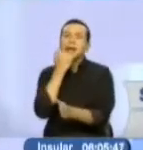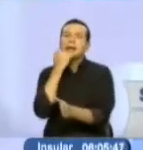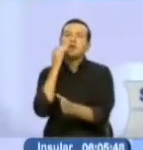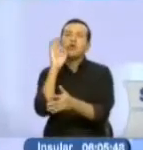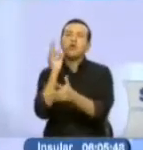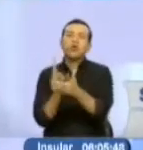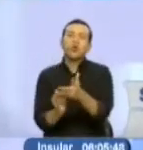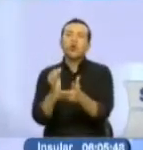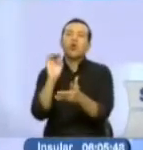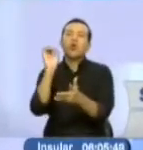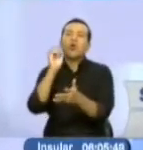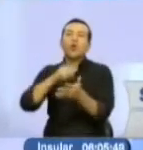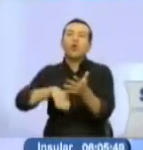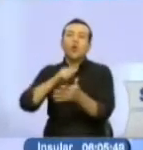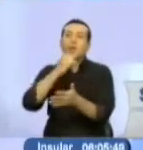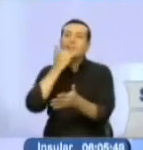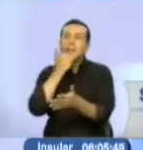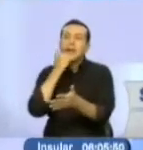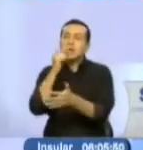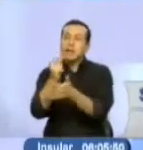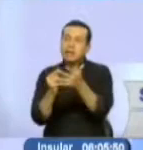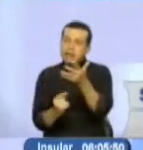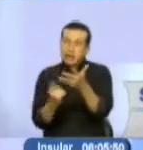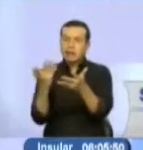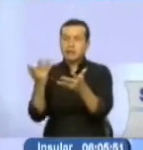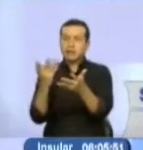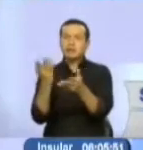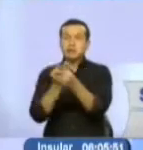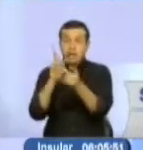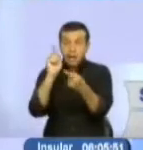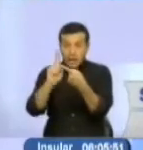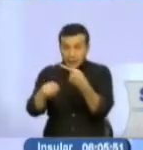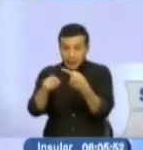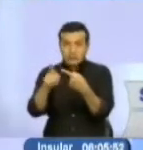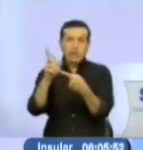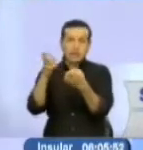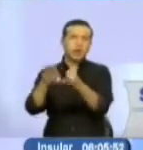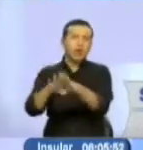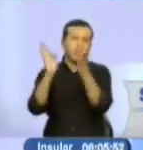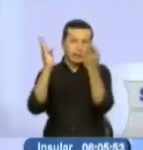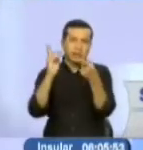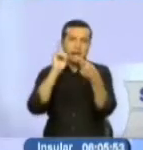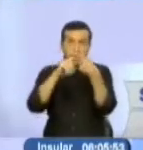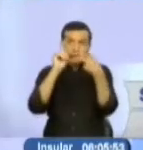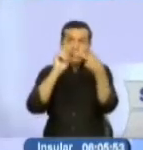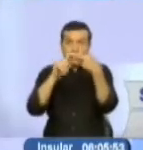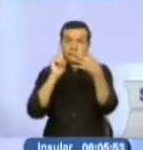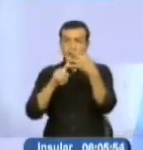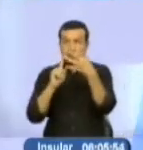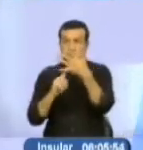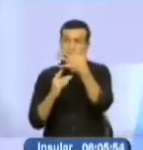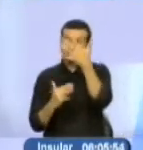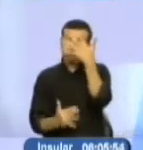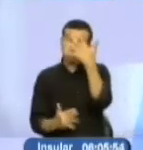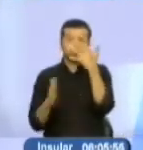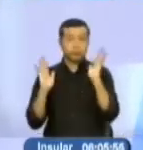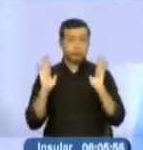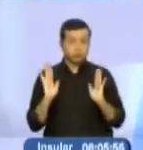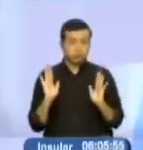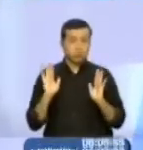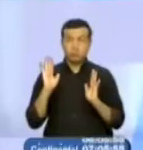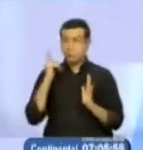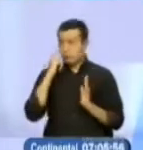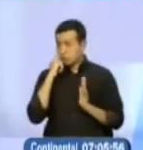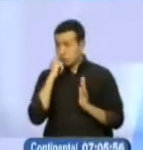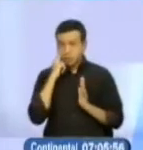algún tipo de irregularidades de problemas o donde el organismo electoral de oficio